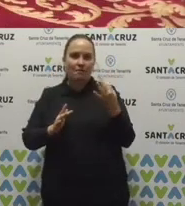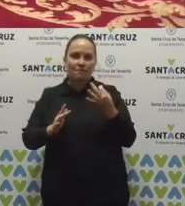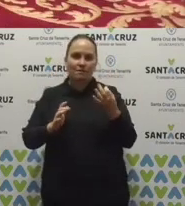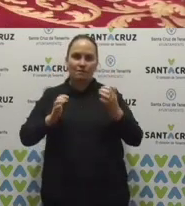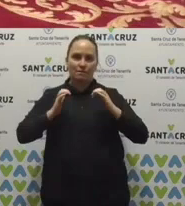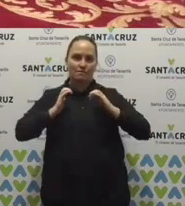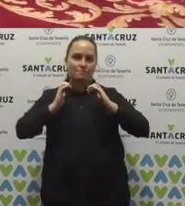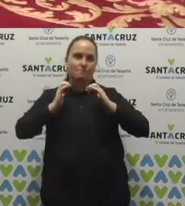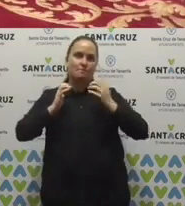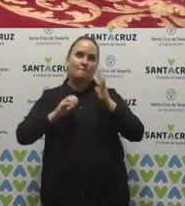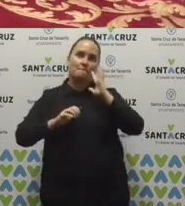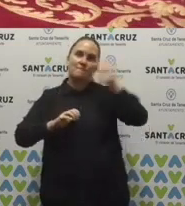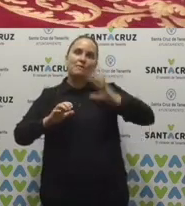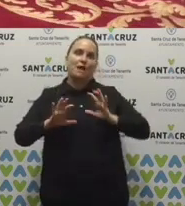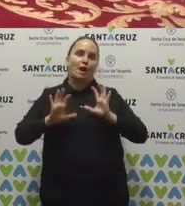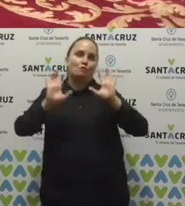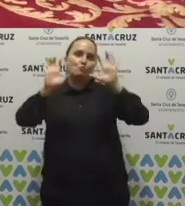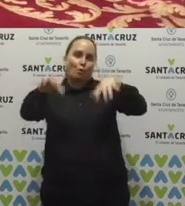i